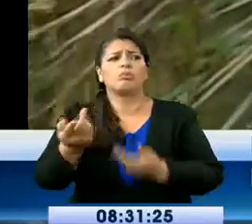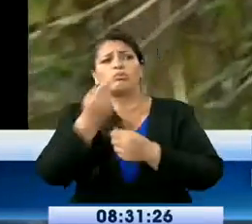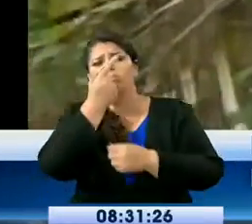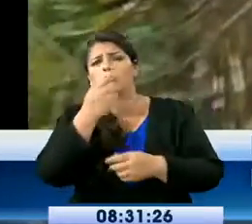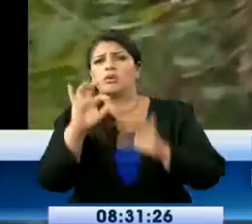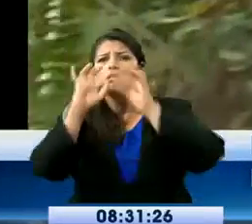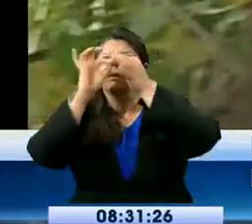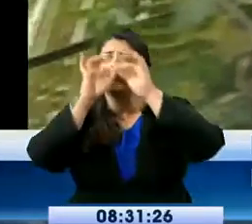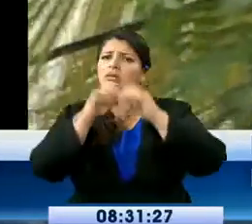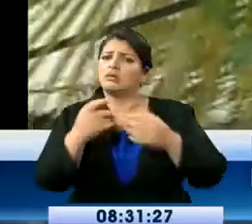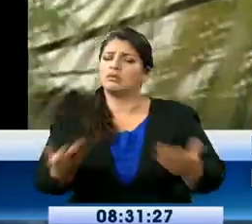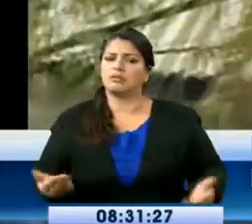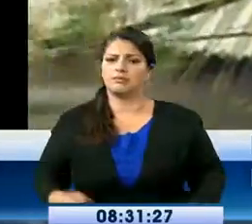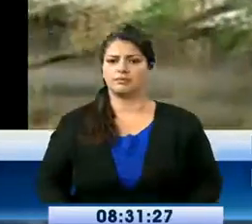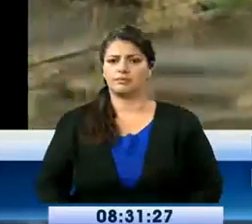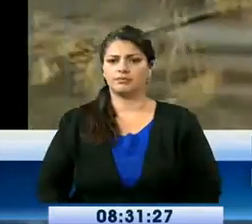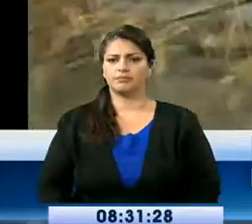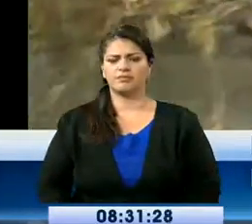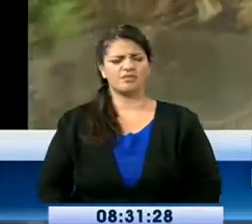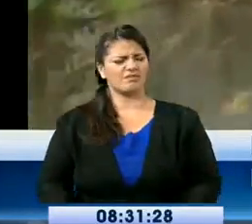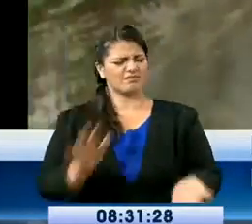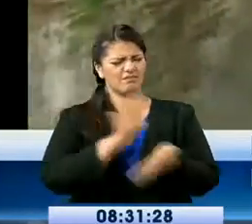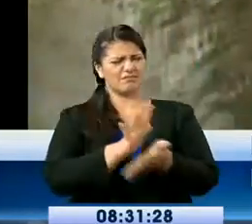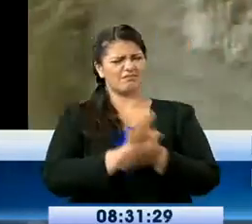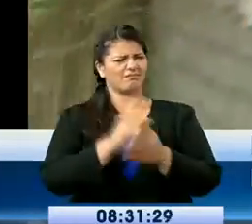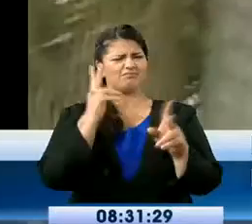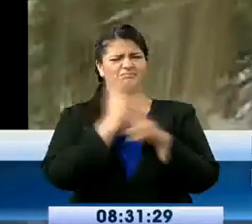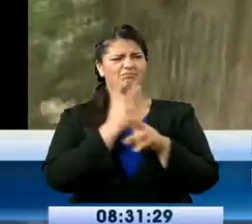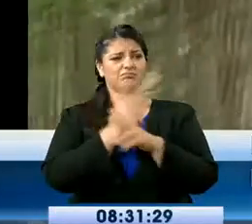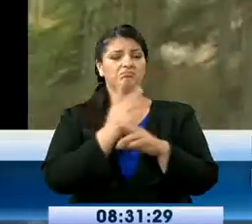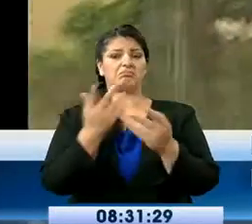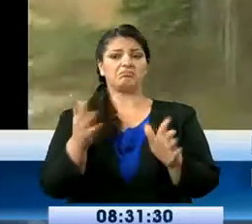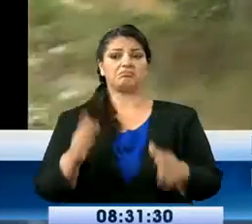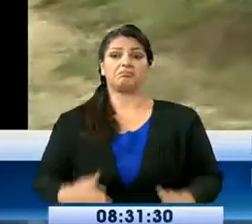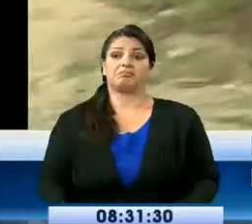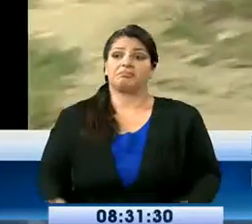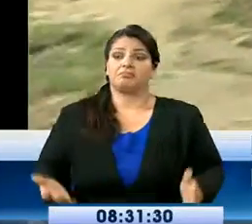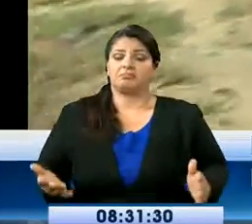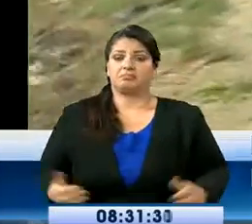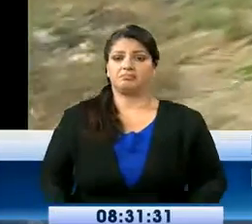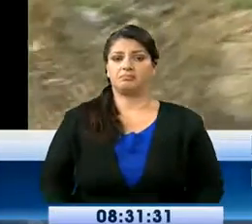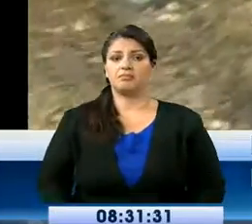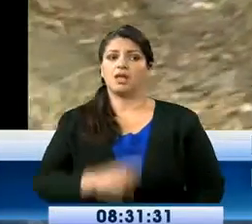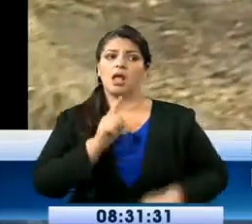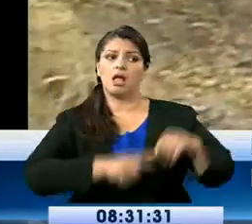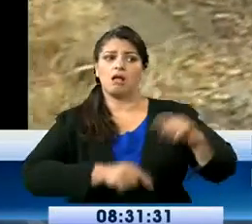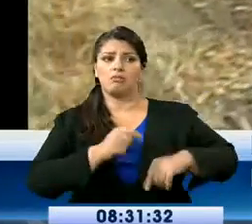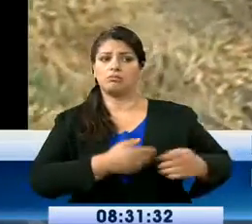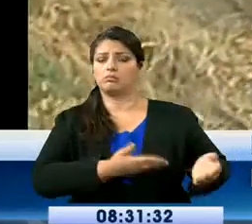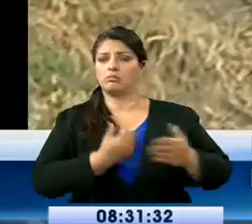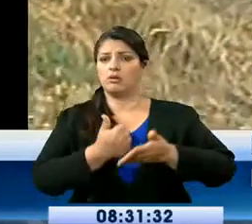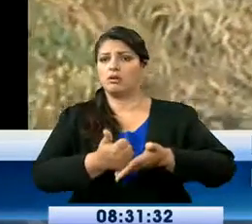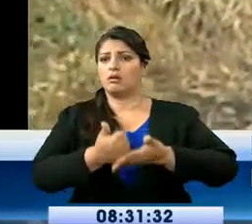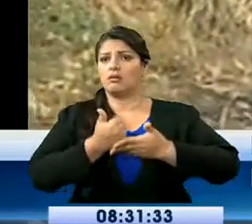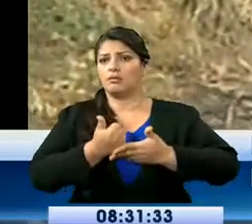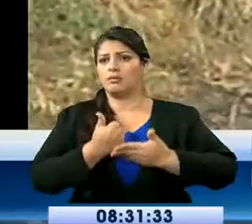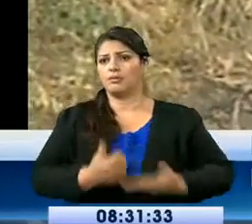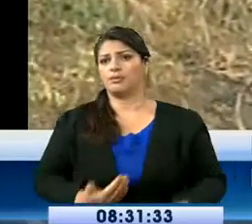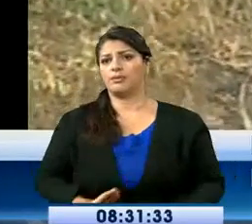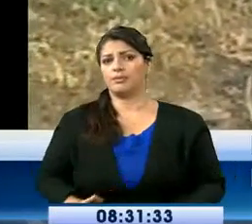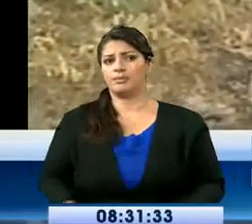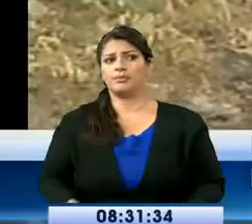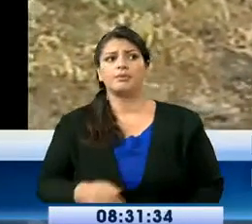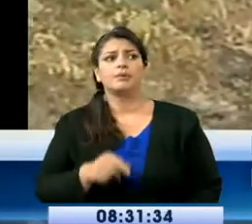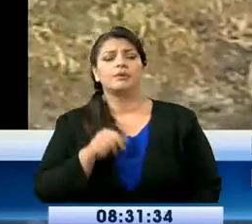A ayudarme aquí a hacer esta zanja porque aquí cruza. Y venga, mire, acá en mi casa, aquí, venga, mire, va a ver que está aquí atrás, está...